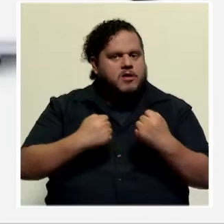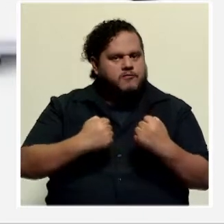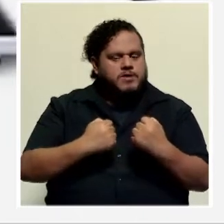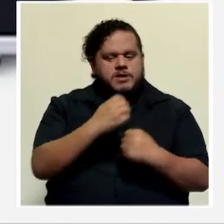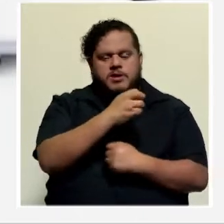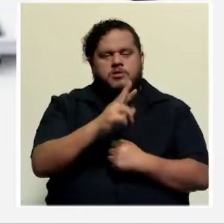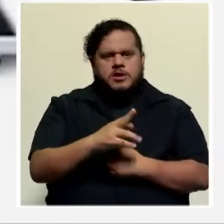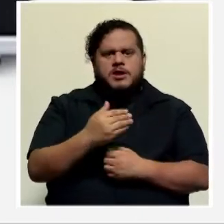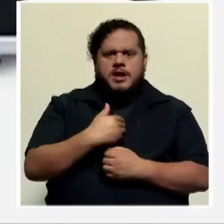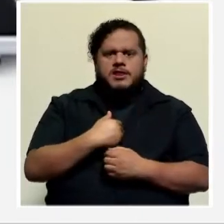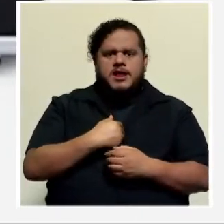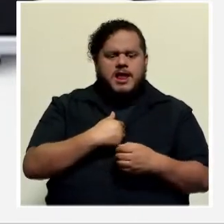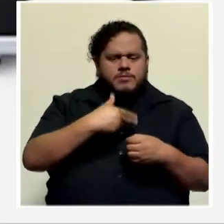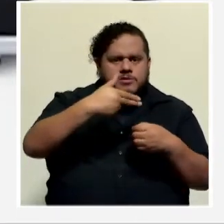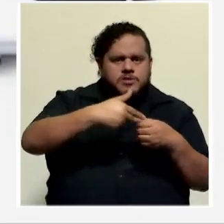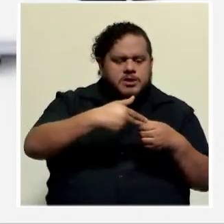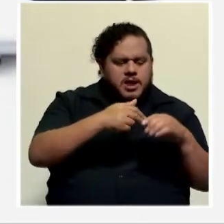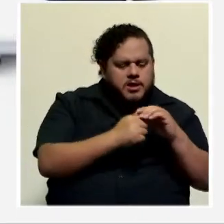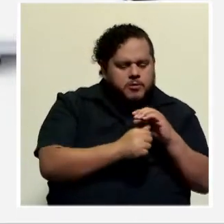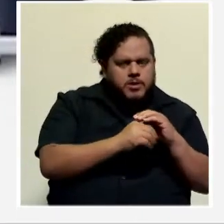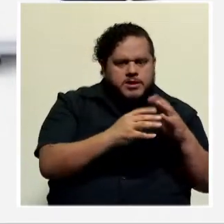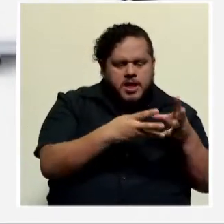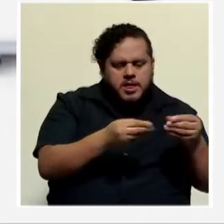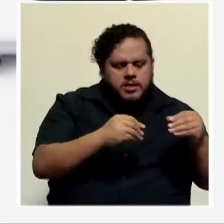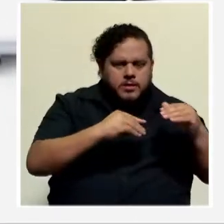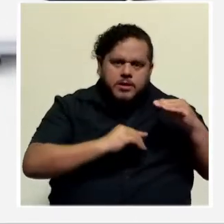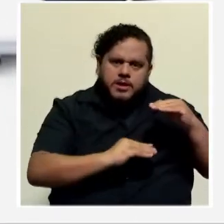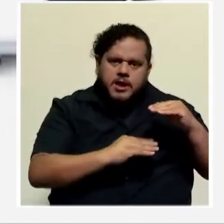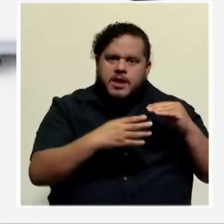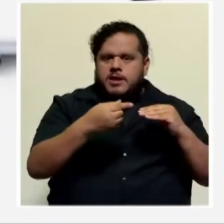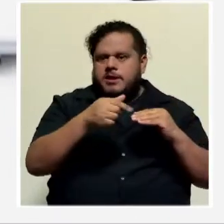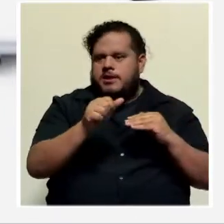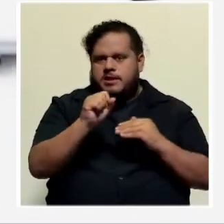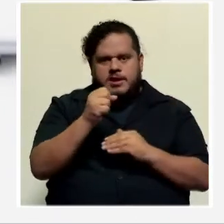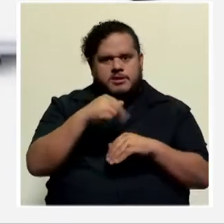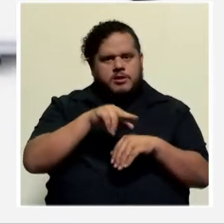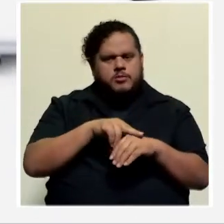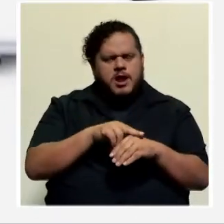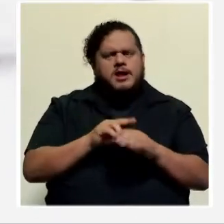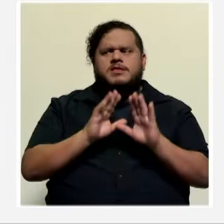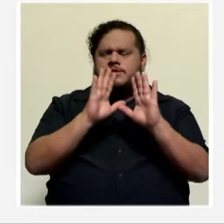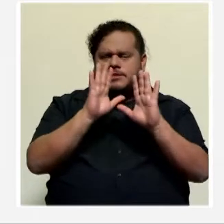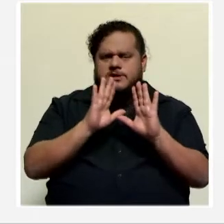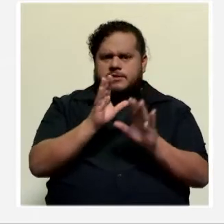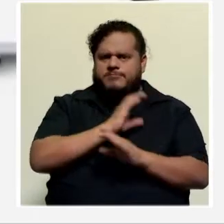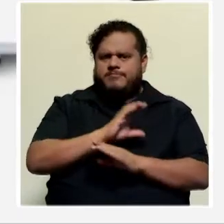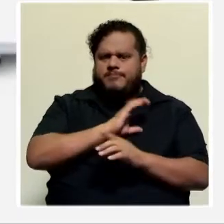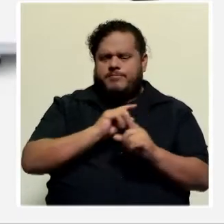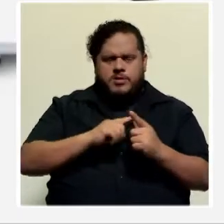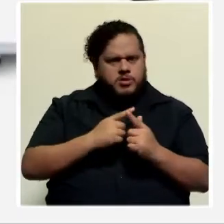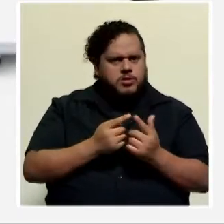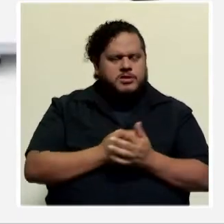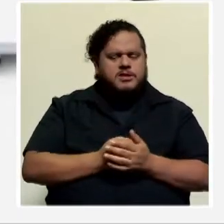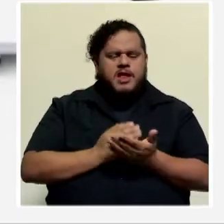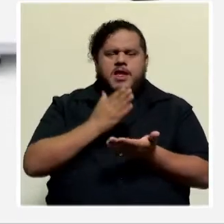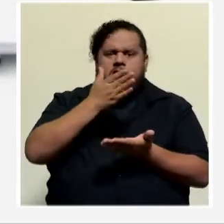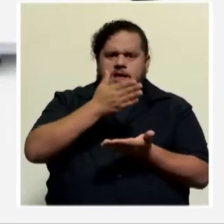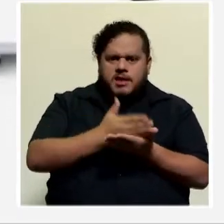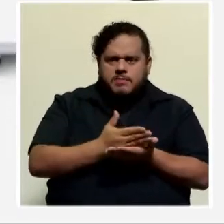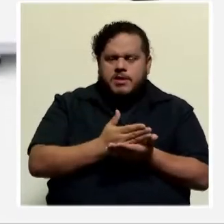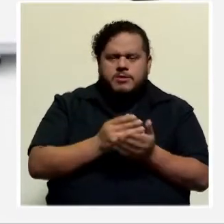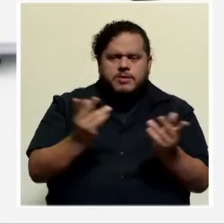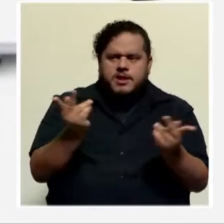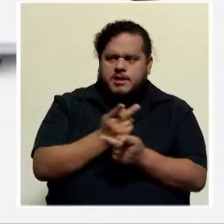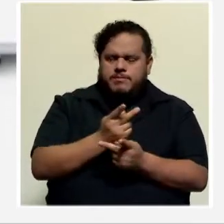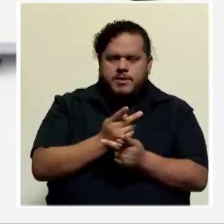hay reservas de petróleo y especialmente existe gas natural de excelente calidad. Entonces, en medio de la peor crisis